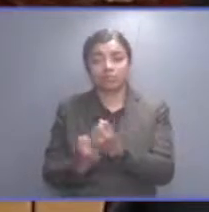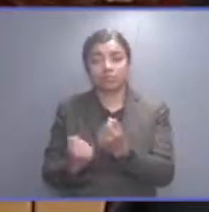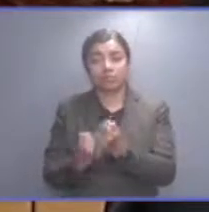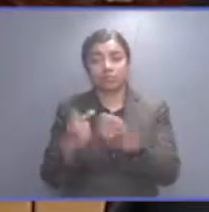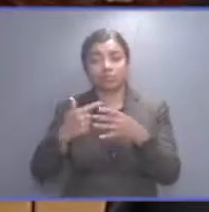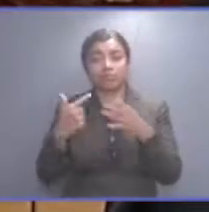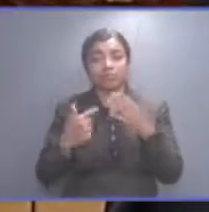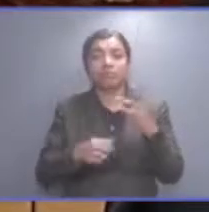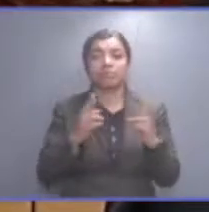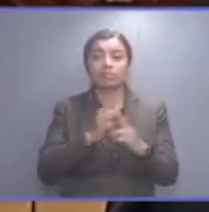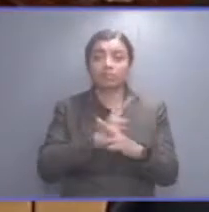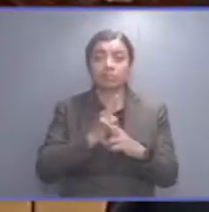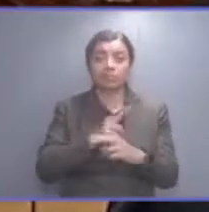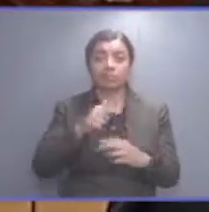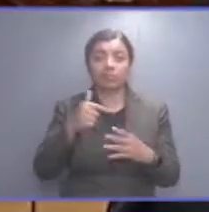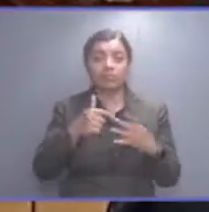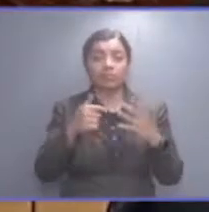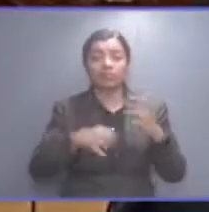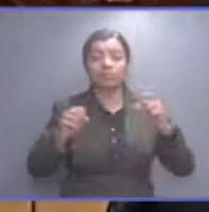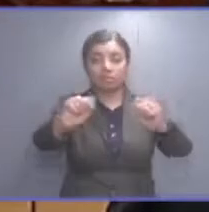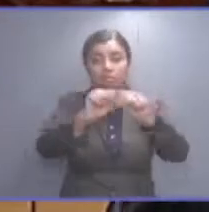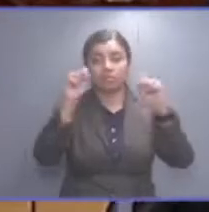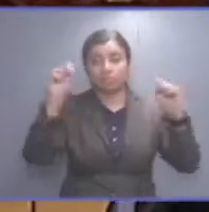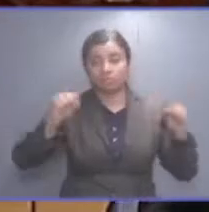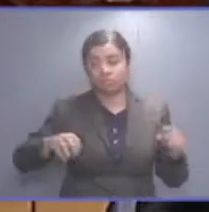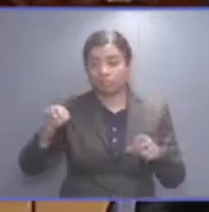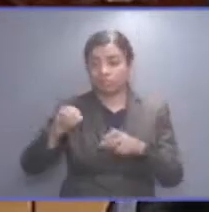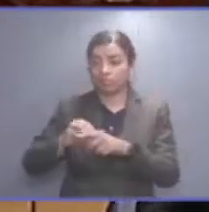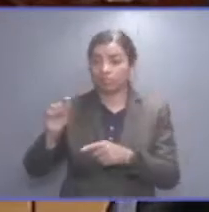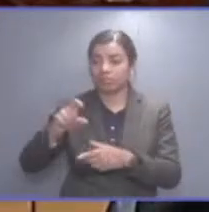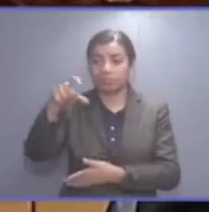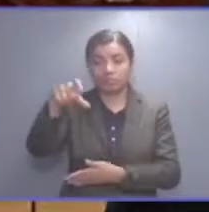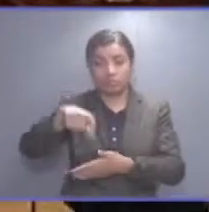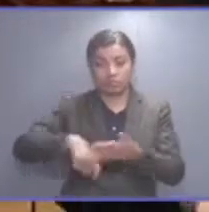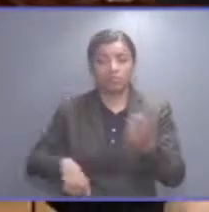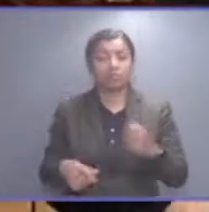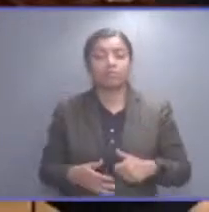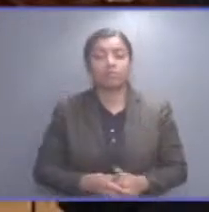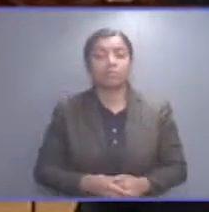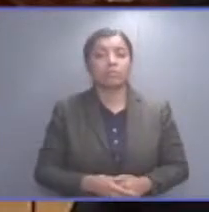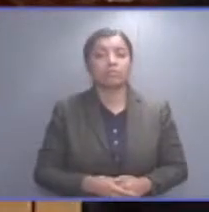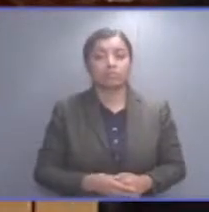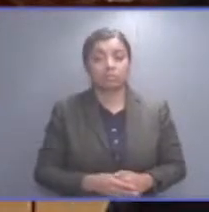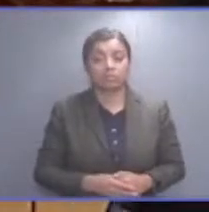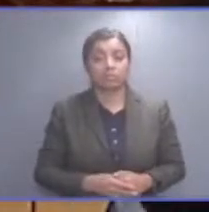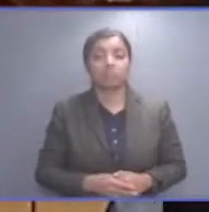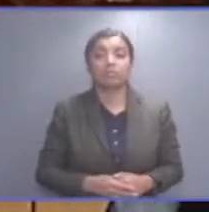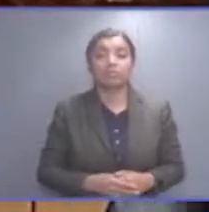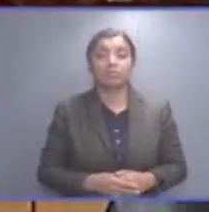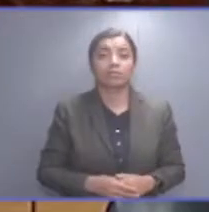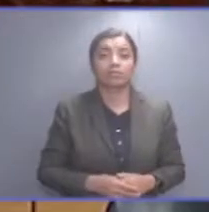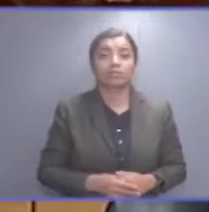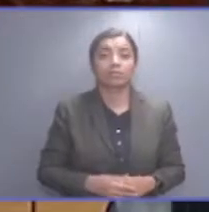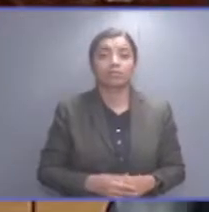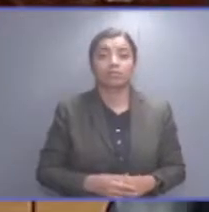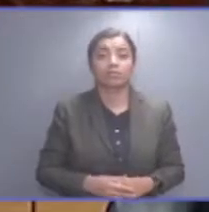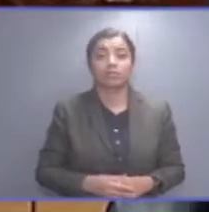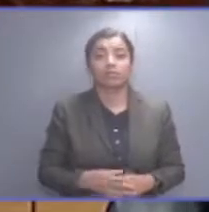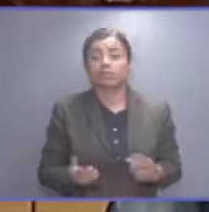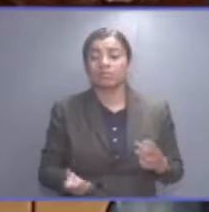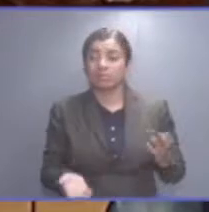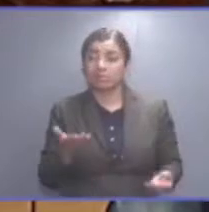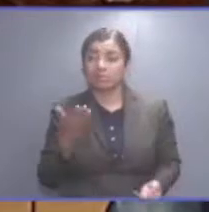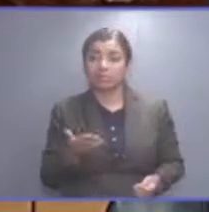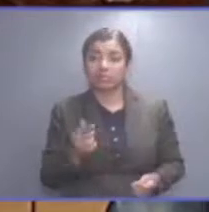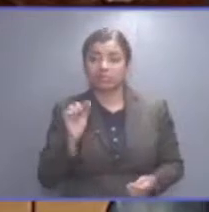reformas a la iniciativa de la ley del sistema de tarjetas de crédito. Ahora bien, quizás voy